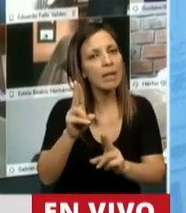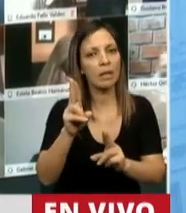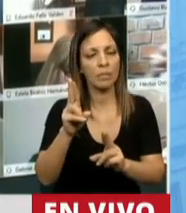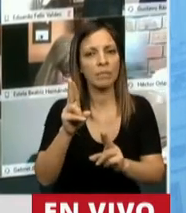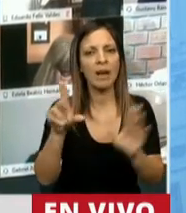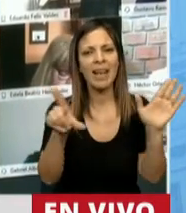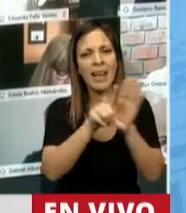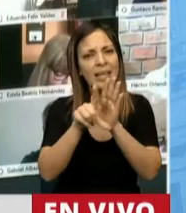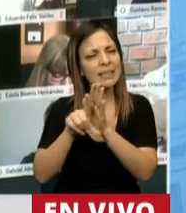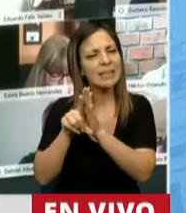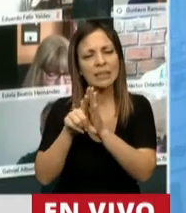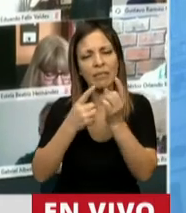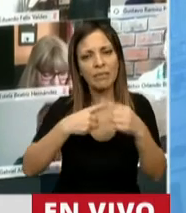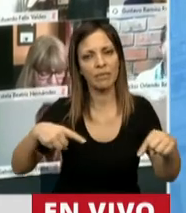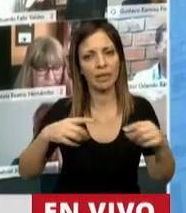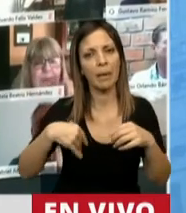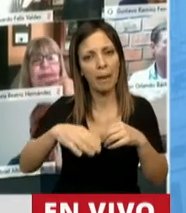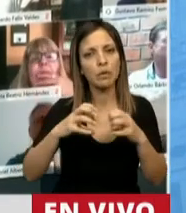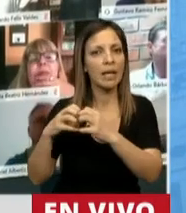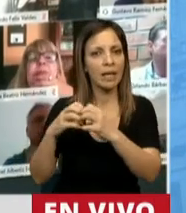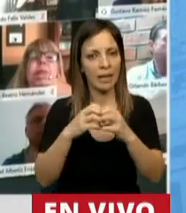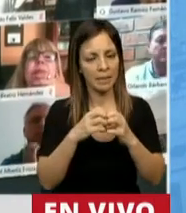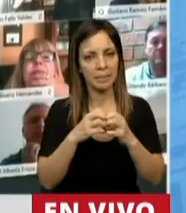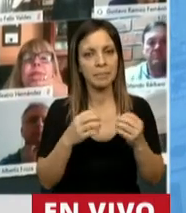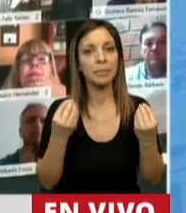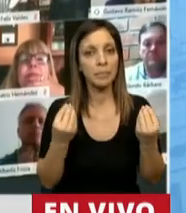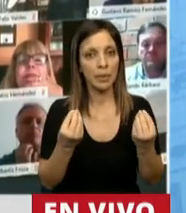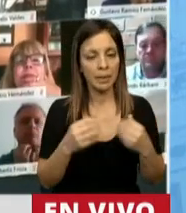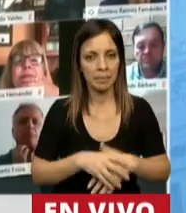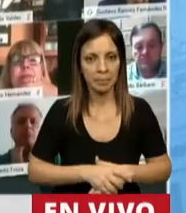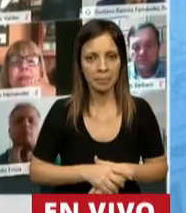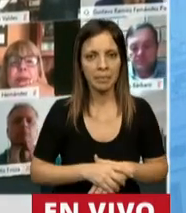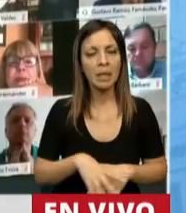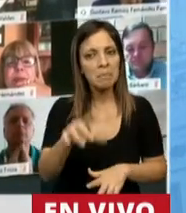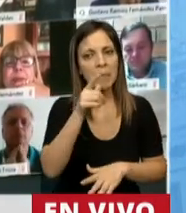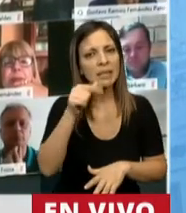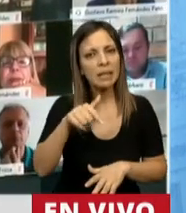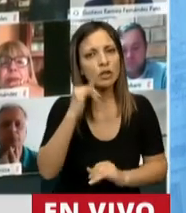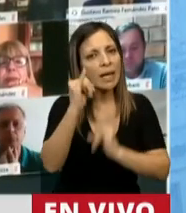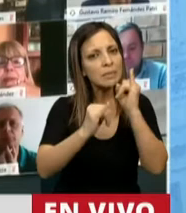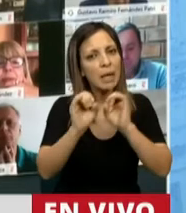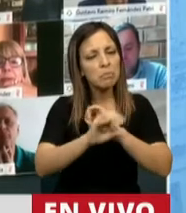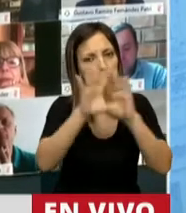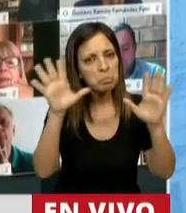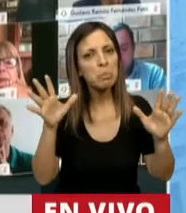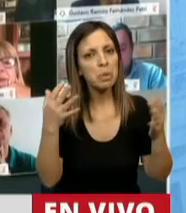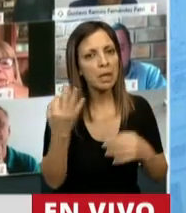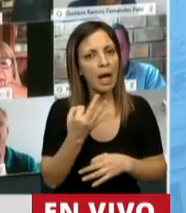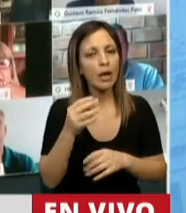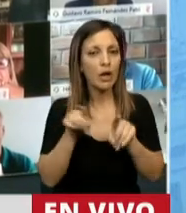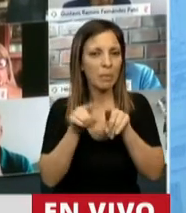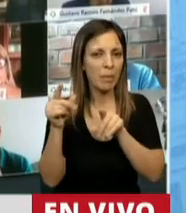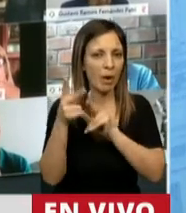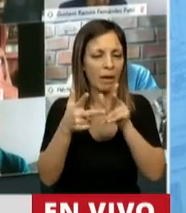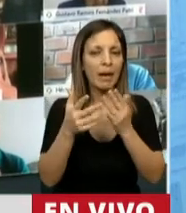aquí se traten. Todo esto creo que está de alguna manera explicado y ha venido explicando el ministro